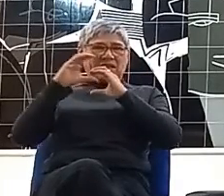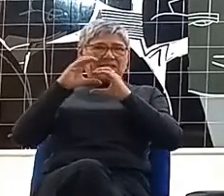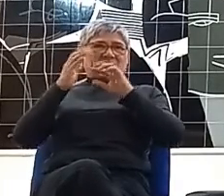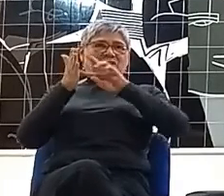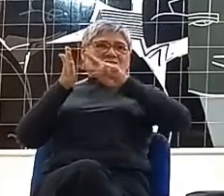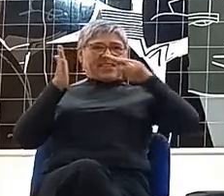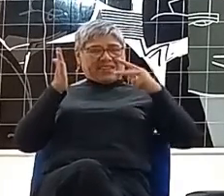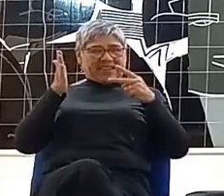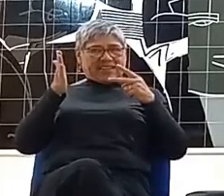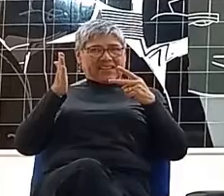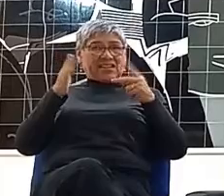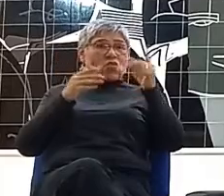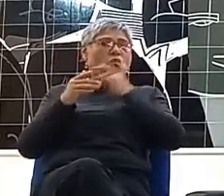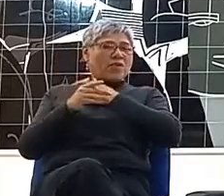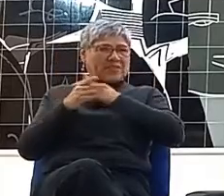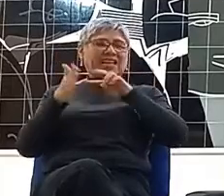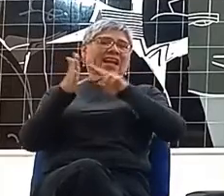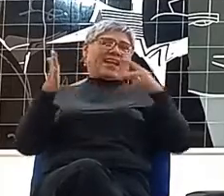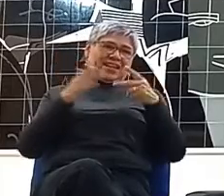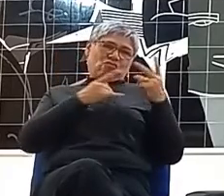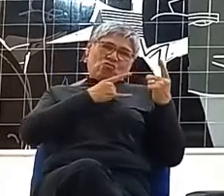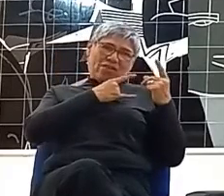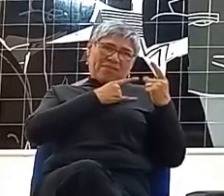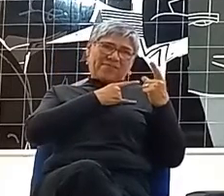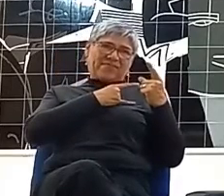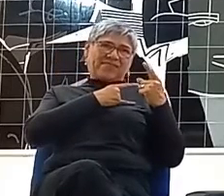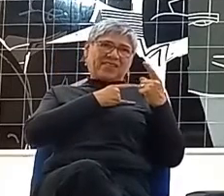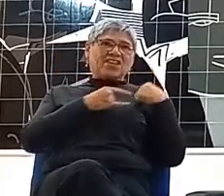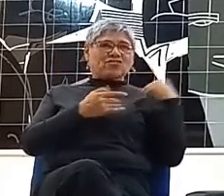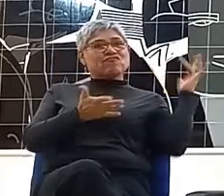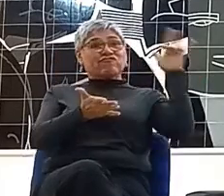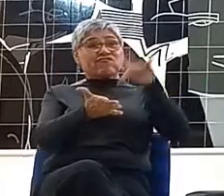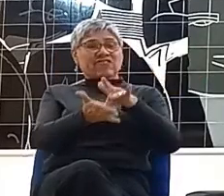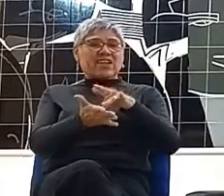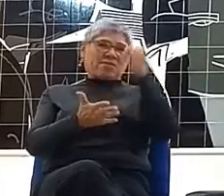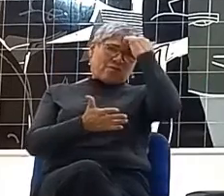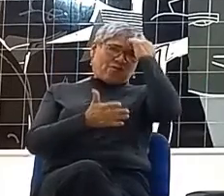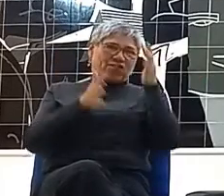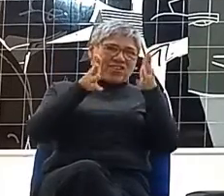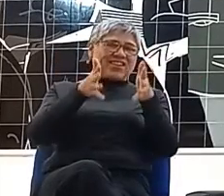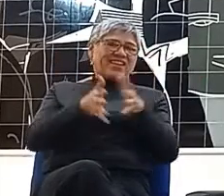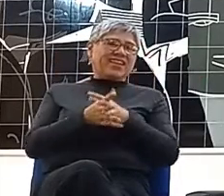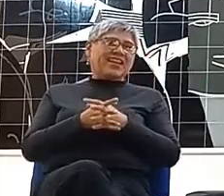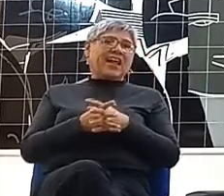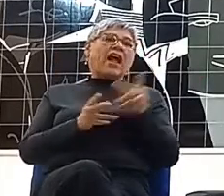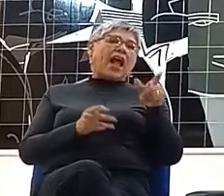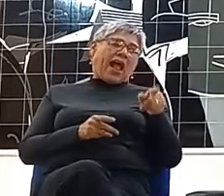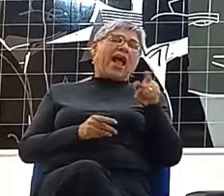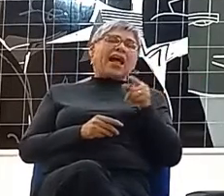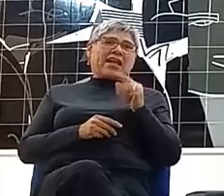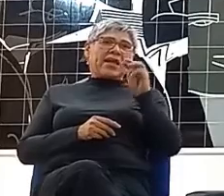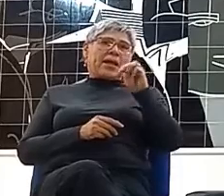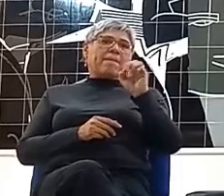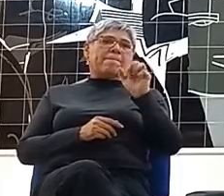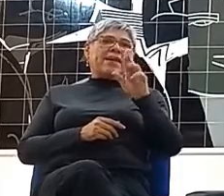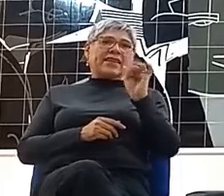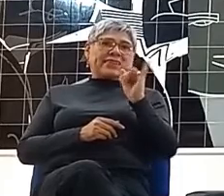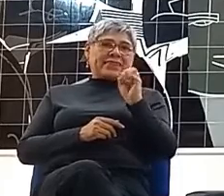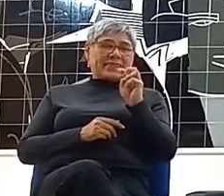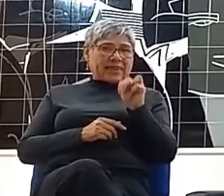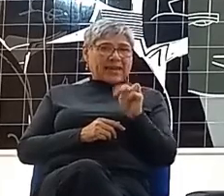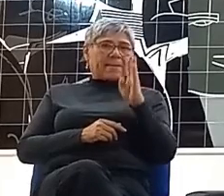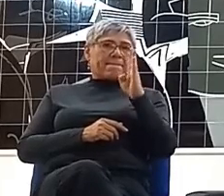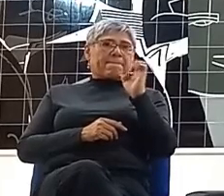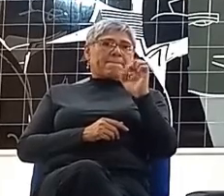de Pereira, un poco bajo la égida de Jesús Martín Barbero, donde hay un interés